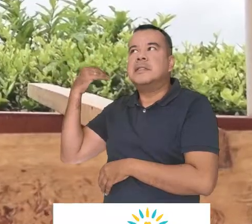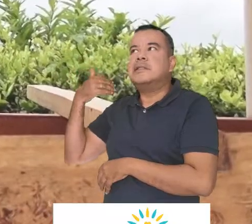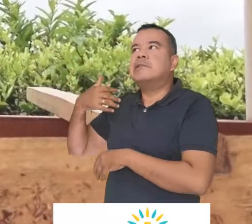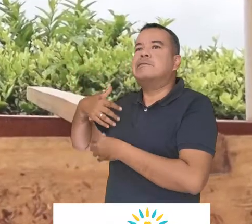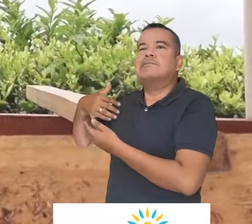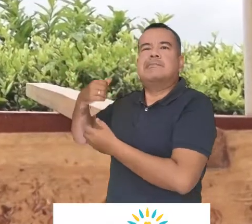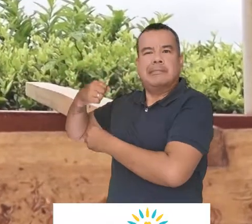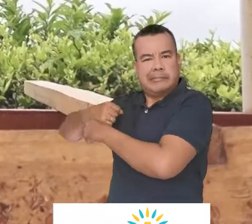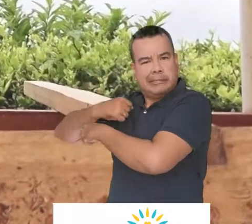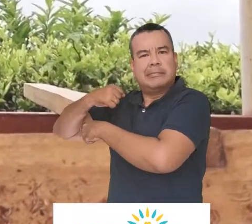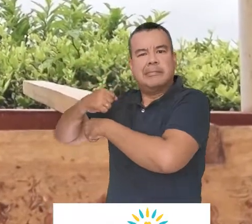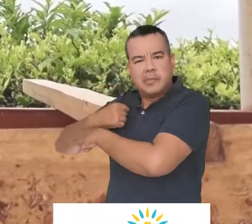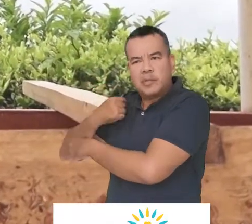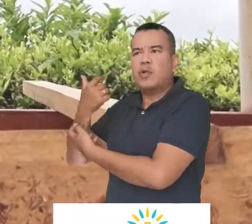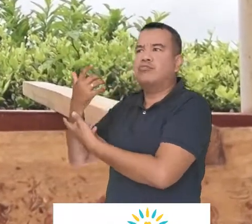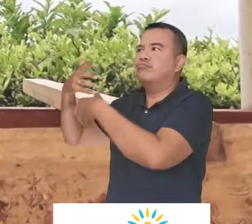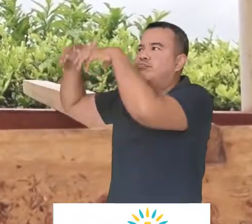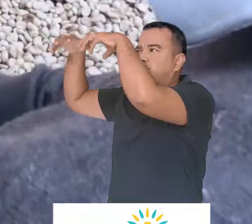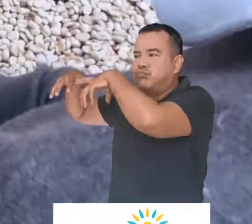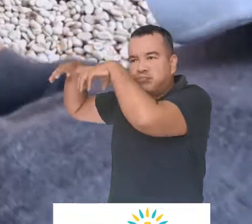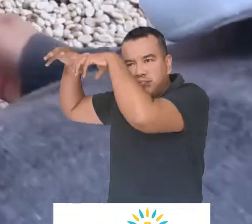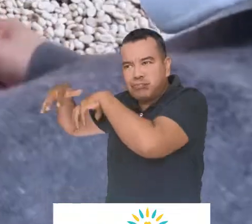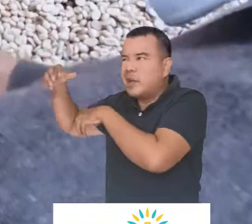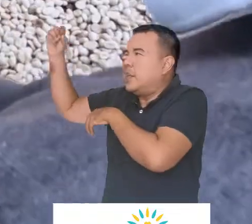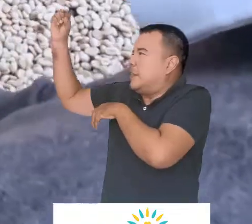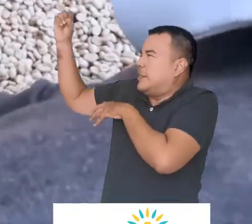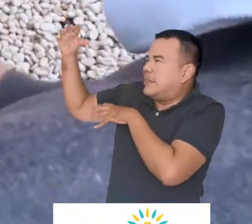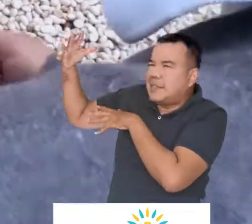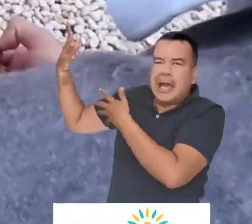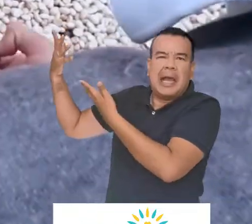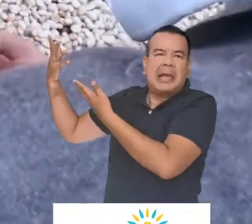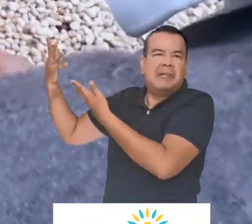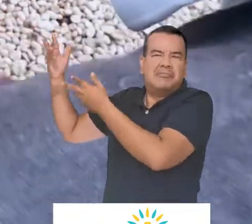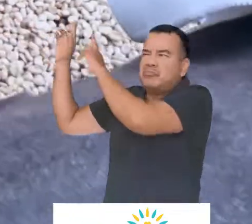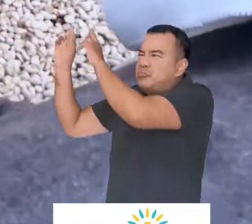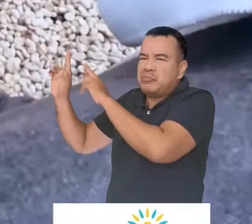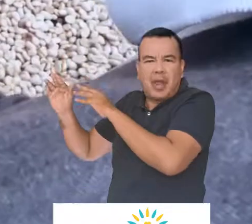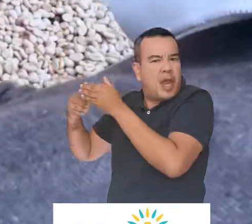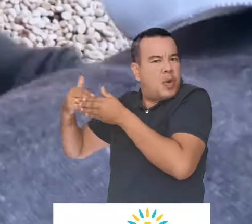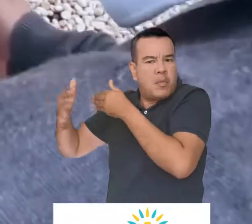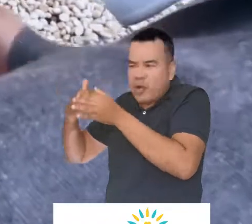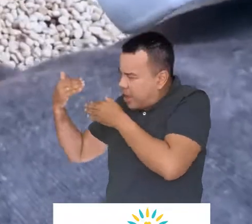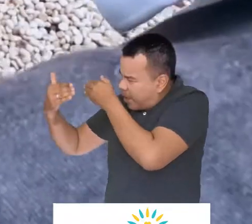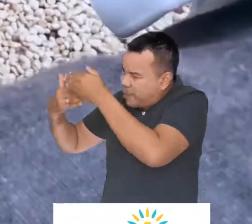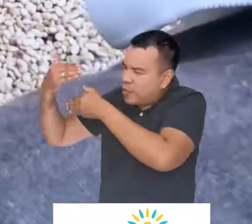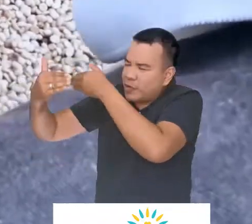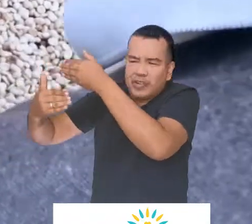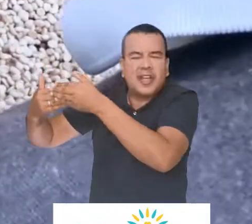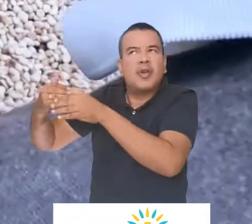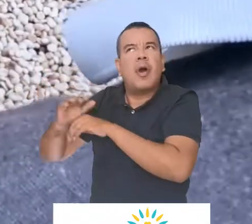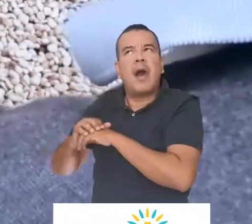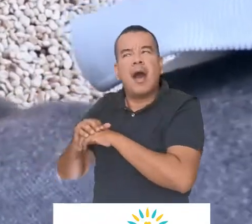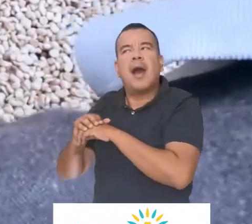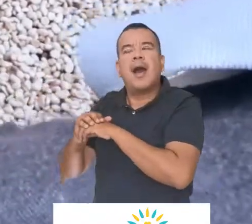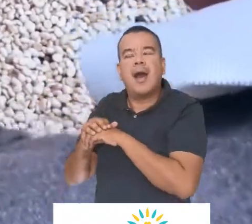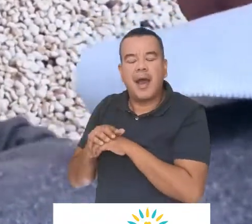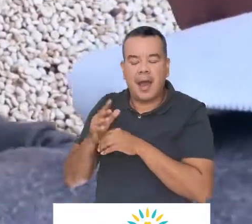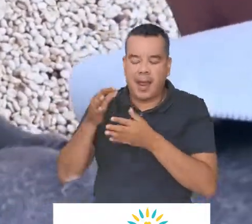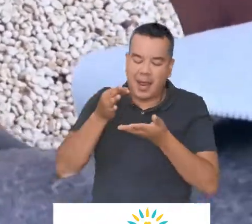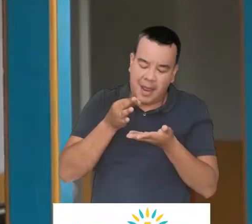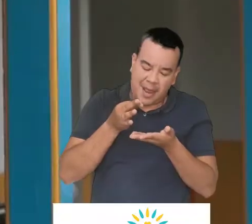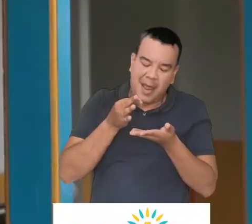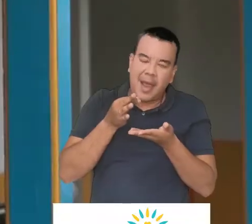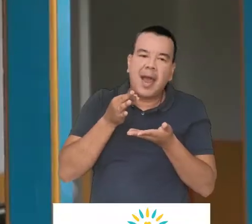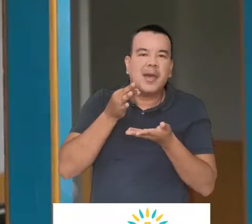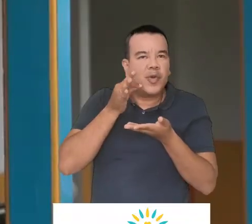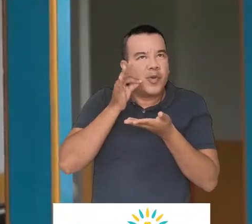llueva, truene o relampaguee o haga un super sol, se debe hacer para que él se pueda tomar una taza de café. Entonces,